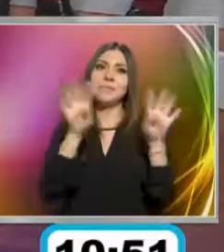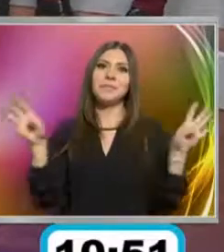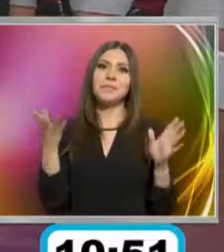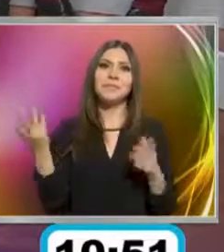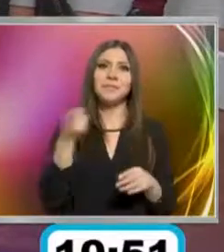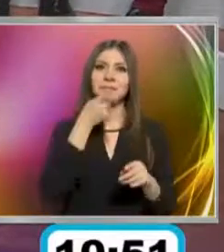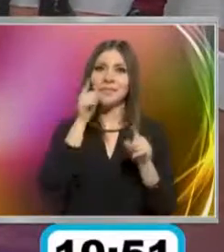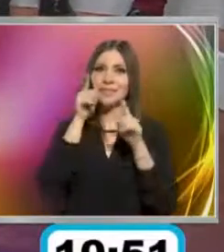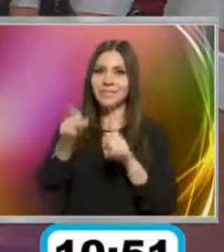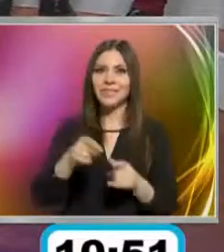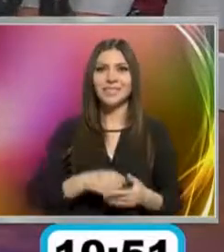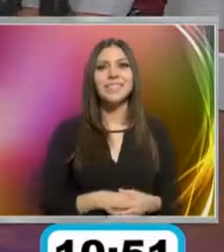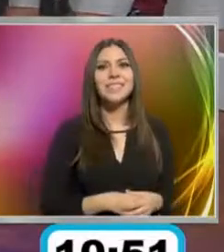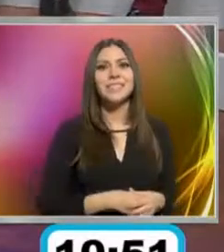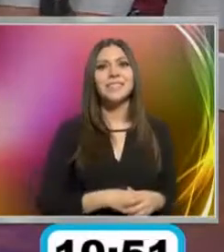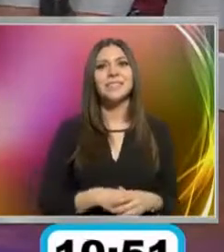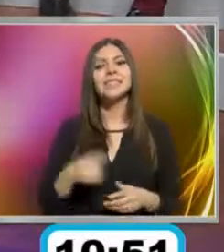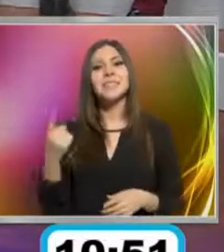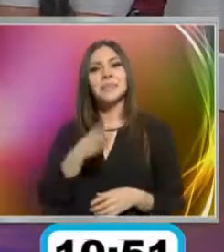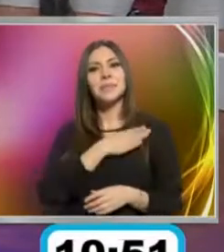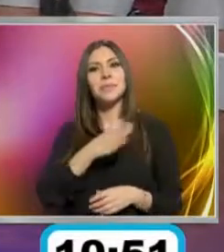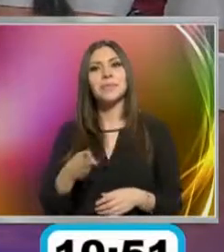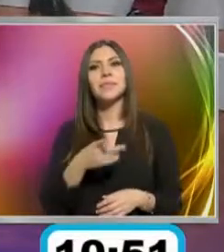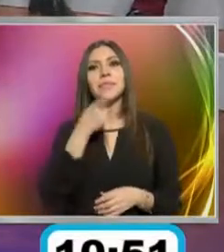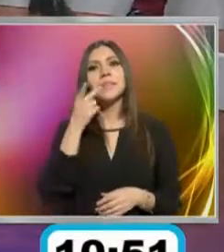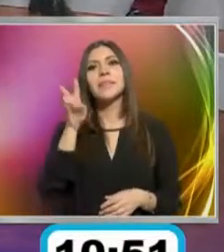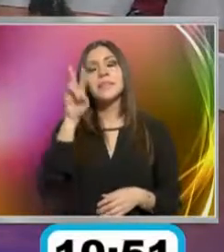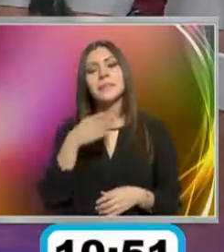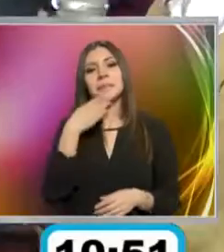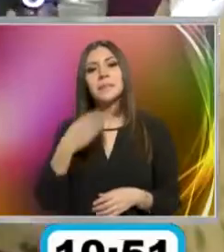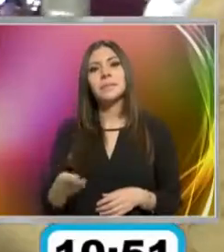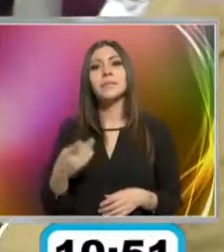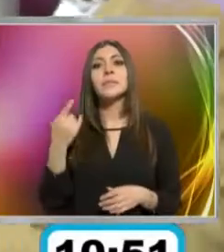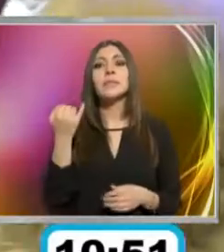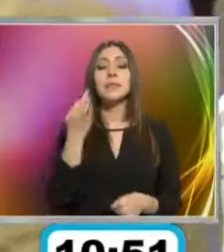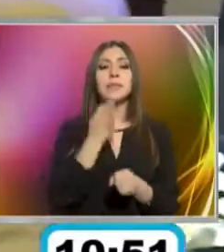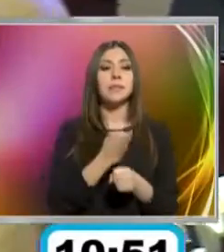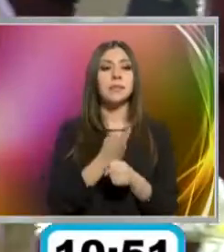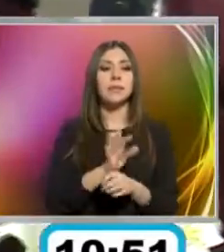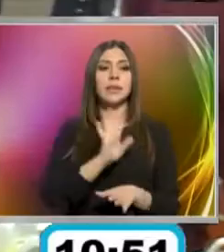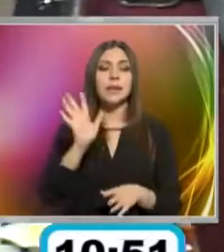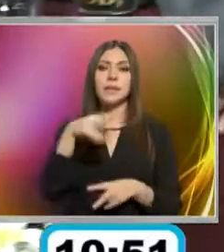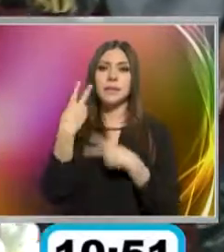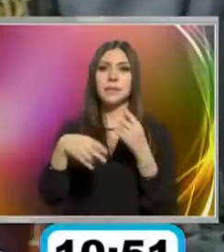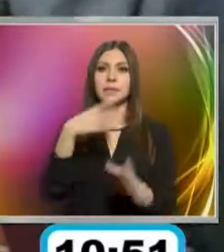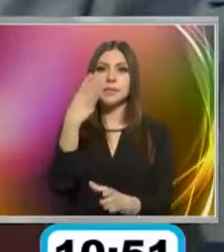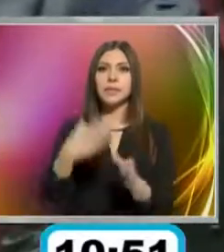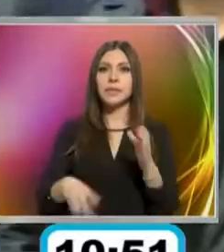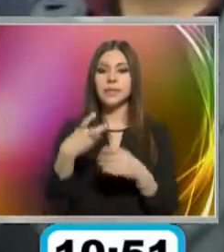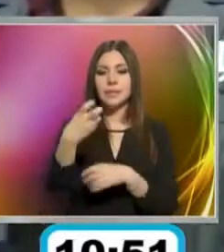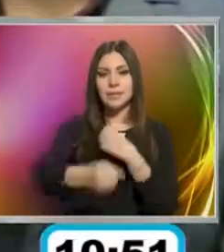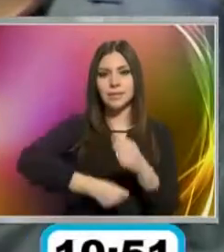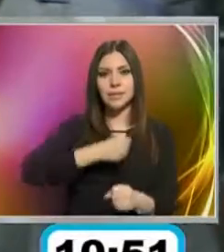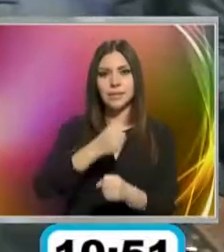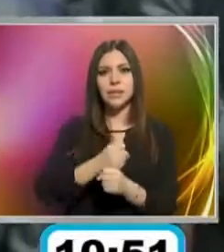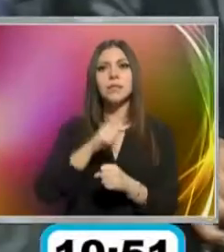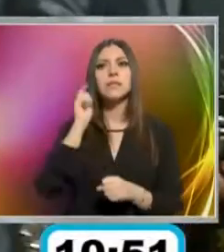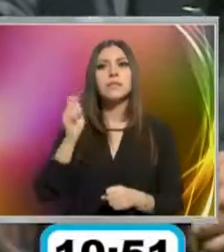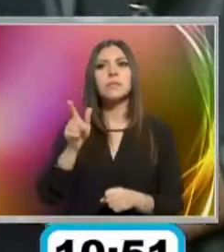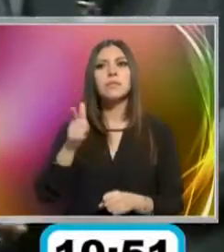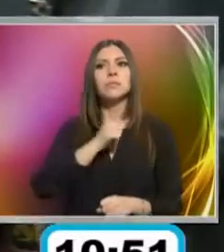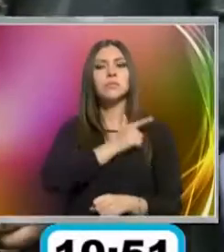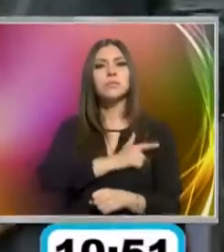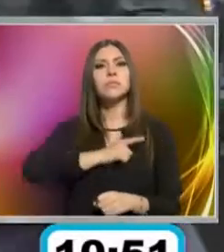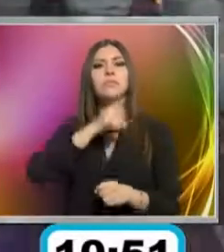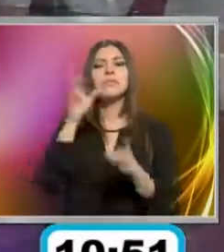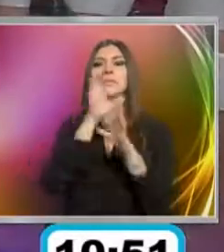muchachos? ¡Qué bueno! Bien, pero ¿qué le hace? Dice, claro que sí, vamos ya cerrando el año con lo que es Los Gustos que Tiene el Muchacho,